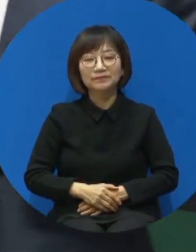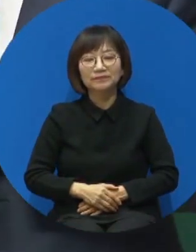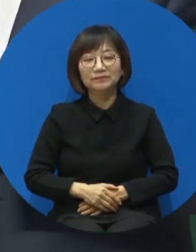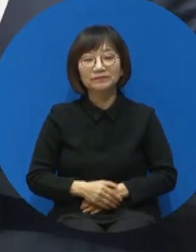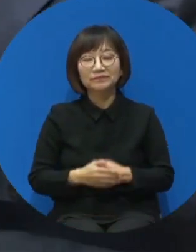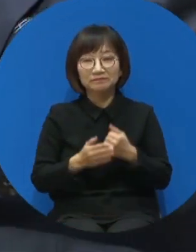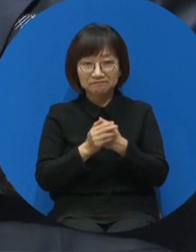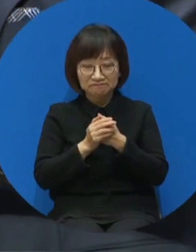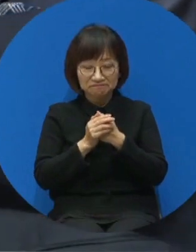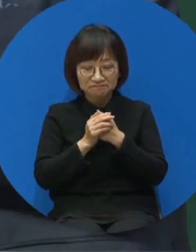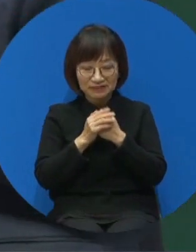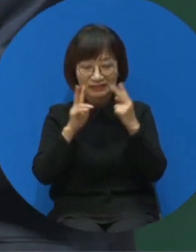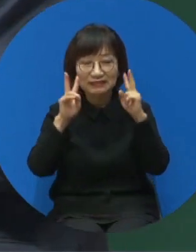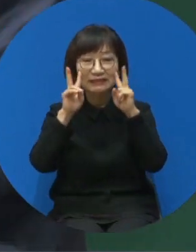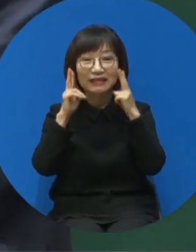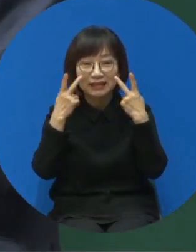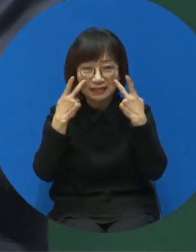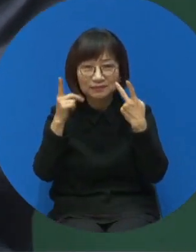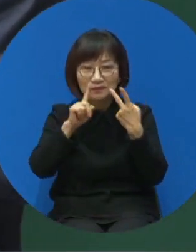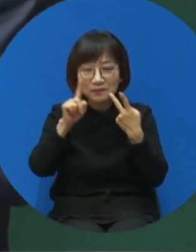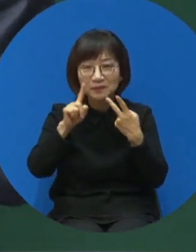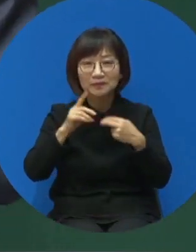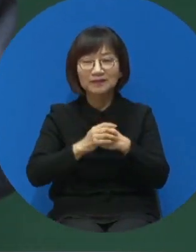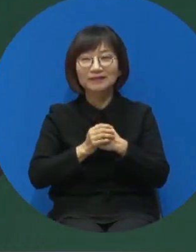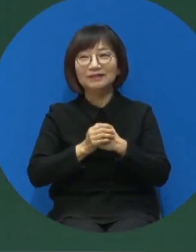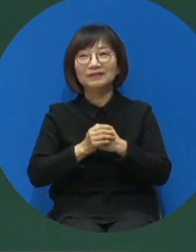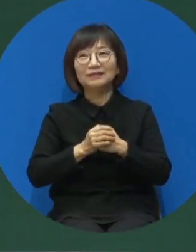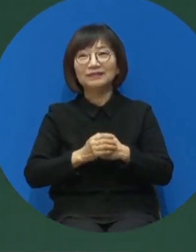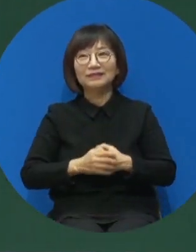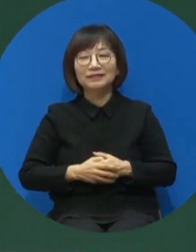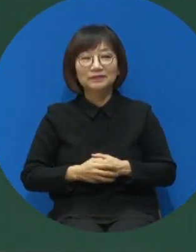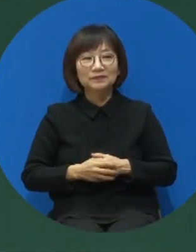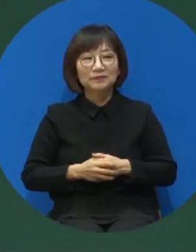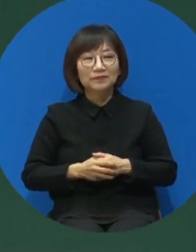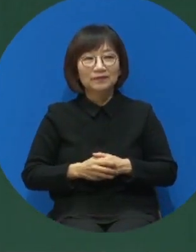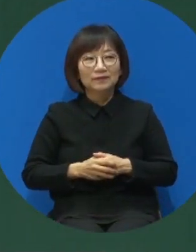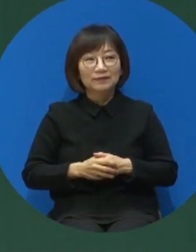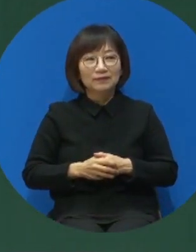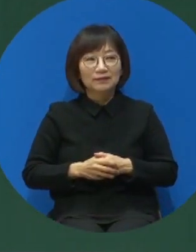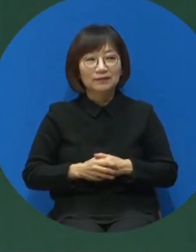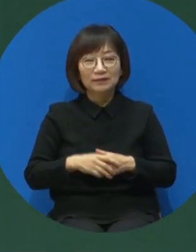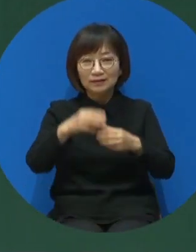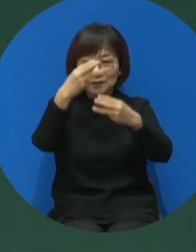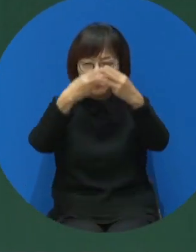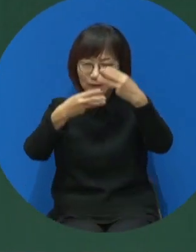por eso llegan a tener malos entendidos también con un derecho un manchar salmón